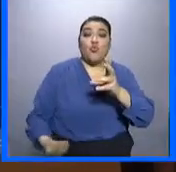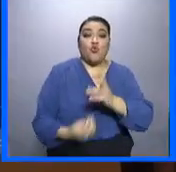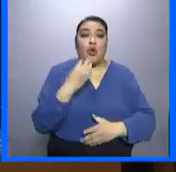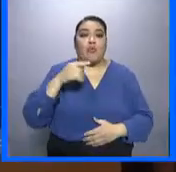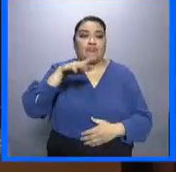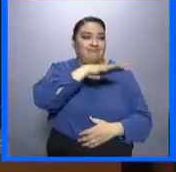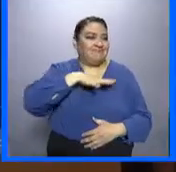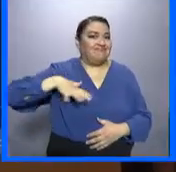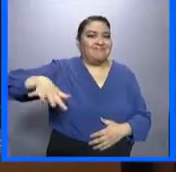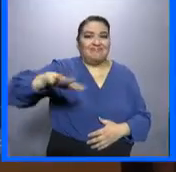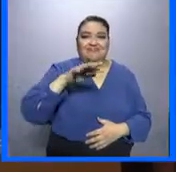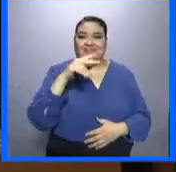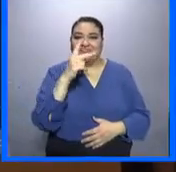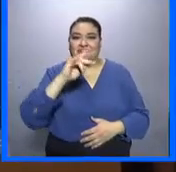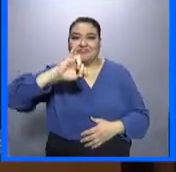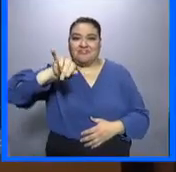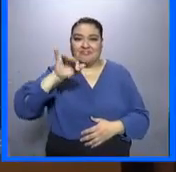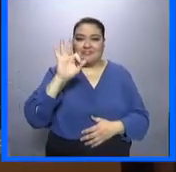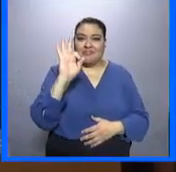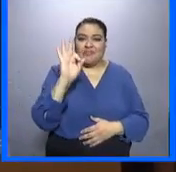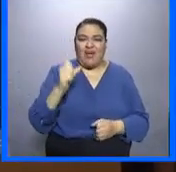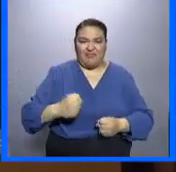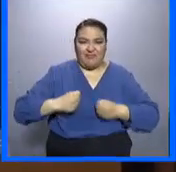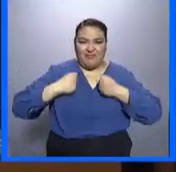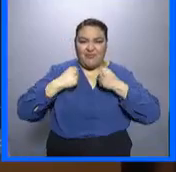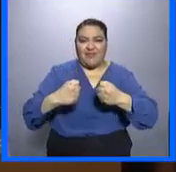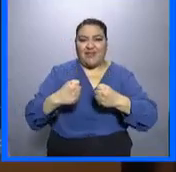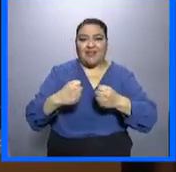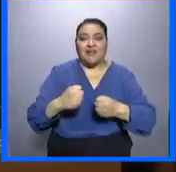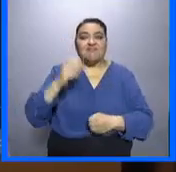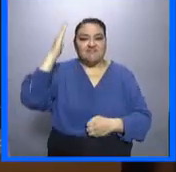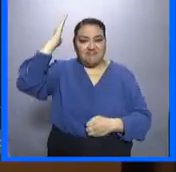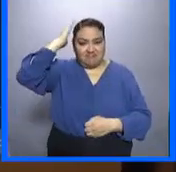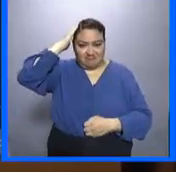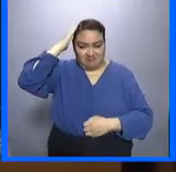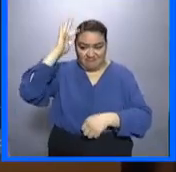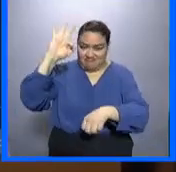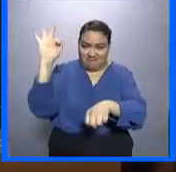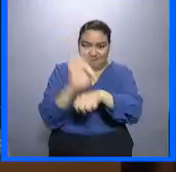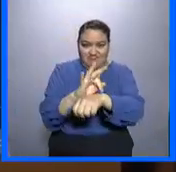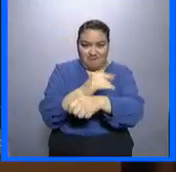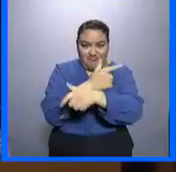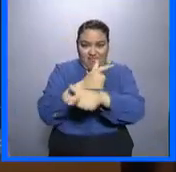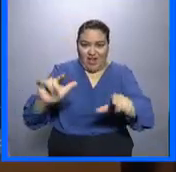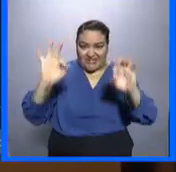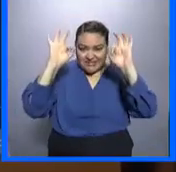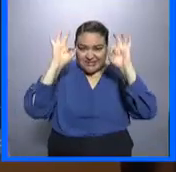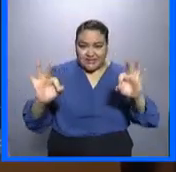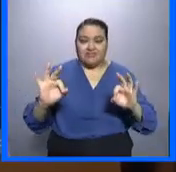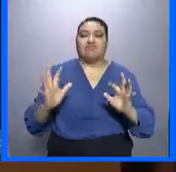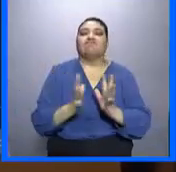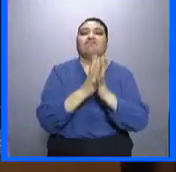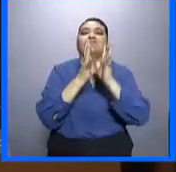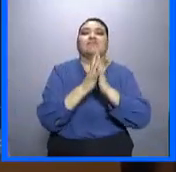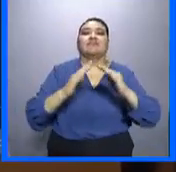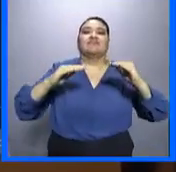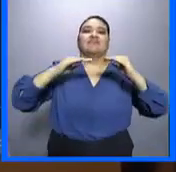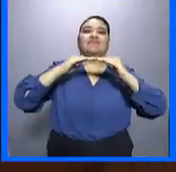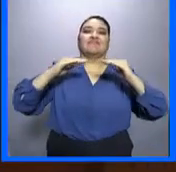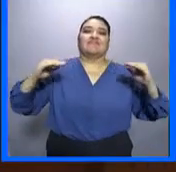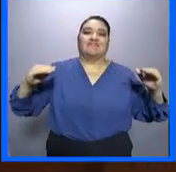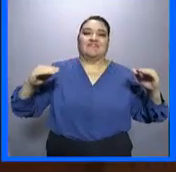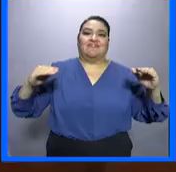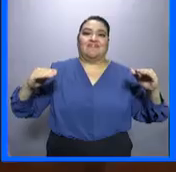Poder Judicial debe consolidarse como el garante de las libertades y de nuestra democracia.